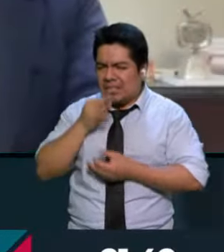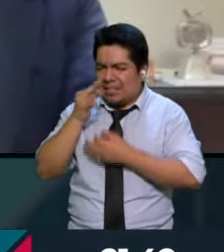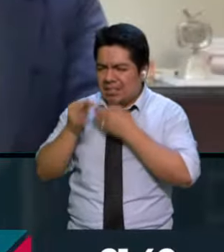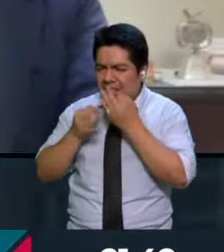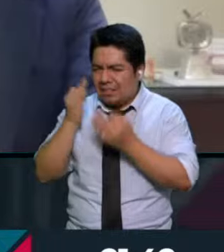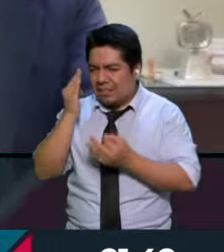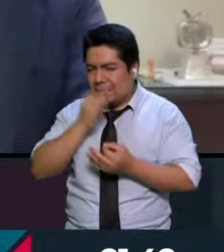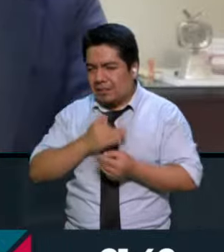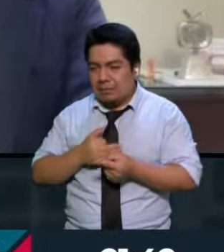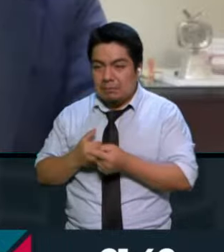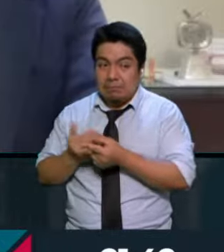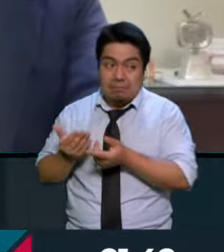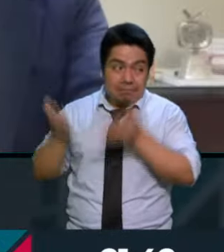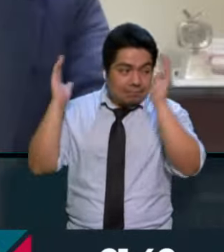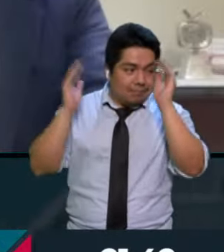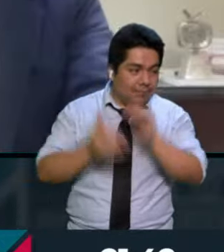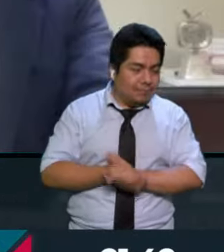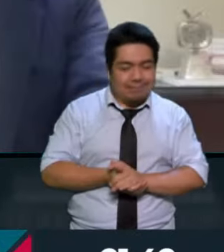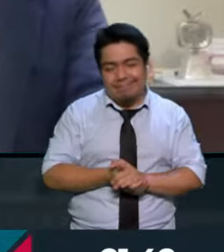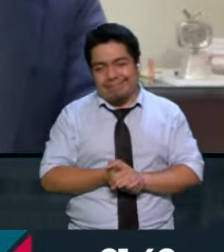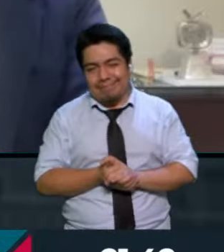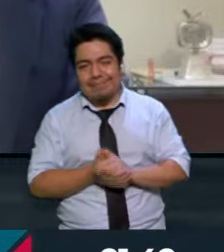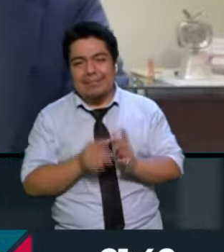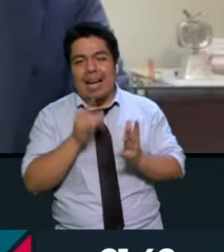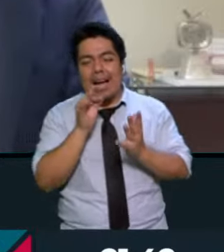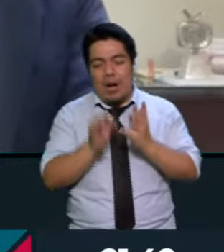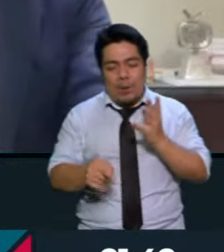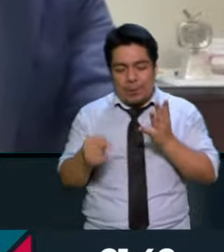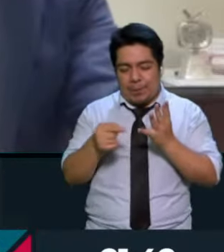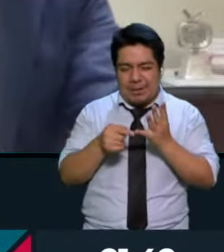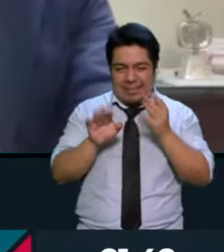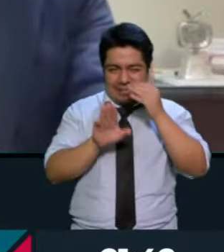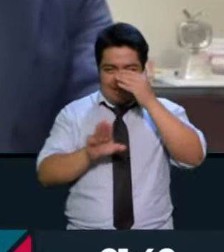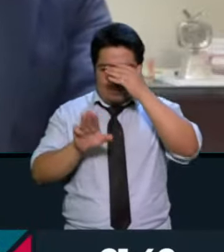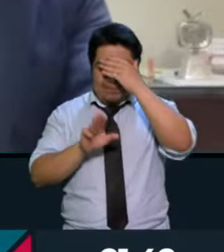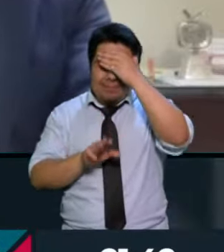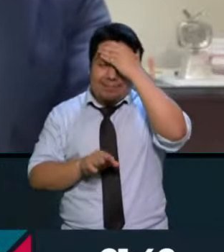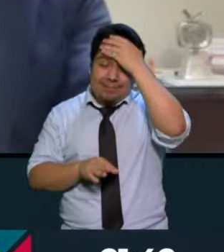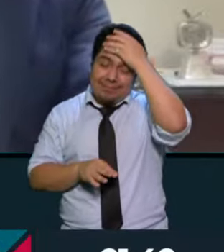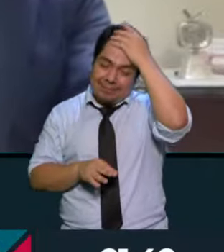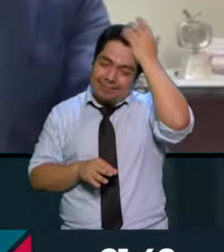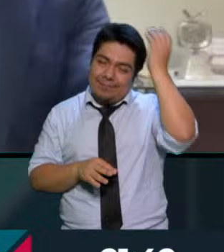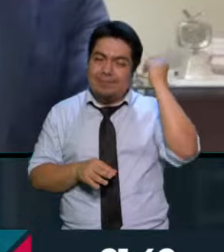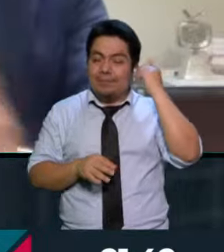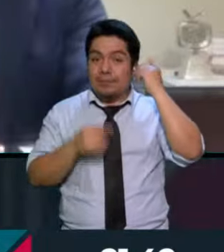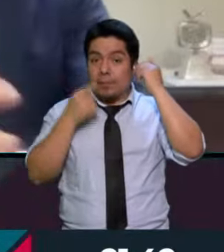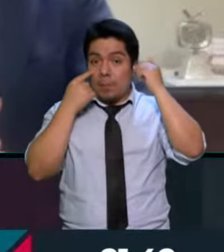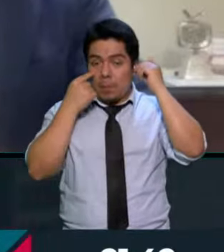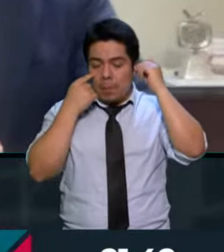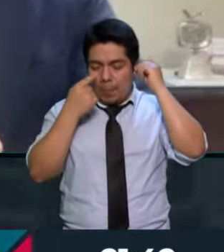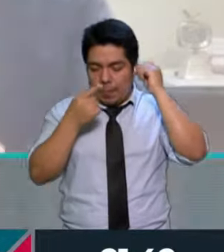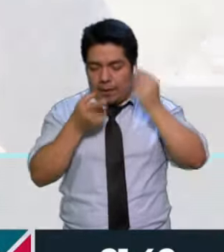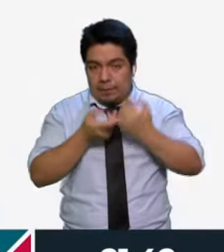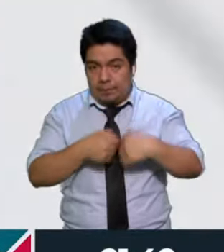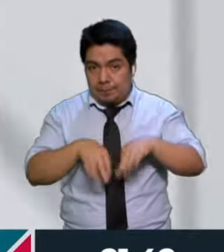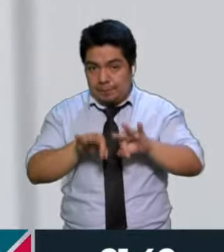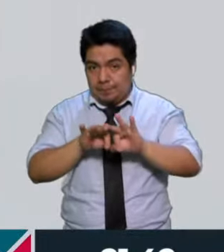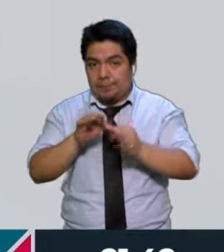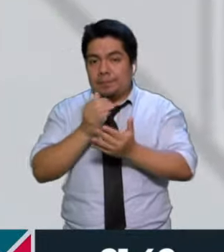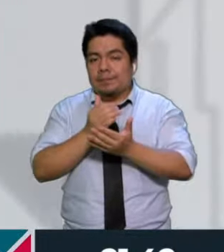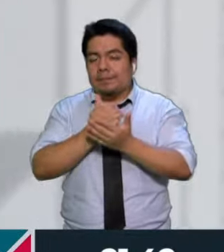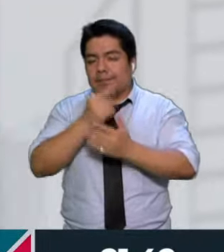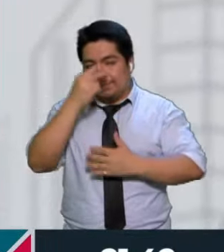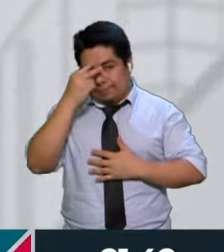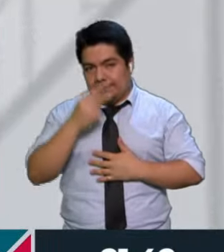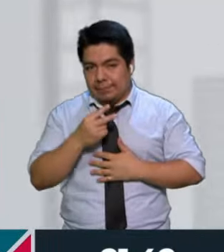desde quién sabe dónde. ¿Qué más, Miguel, ya para cerrar este miércoles de Infodemia? Esto es muy importante. El gobierno de la Ciudad de México